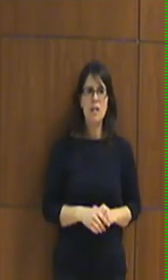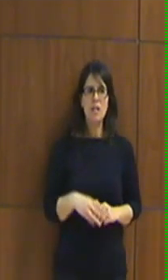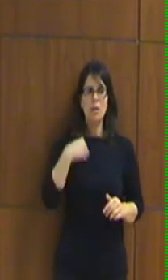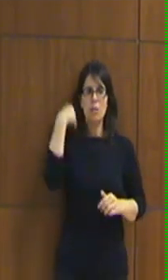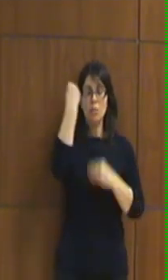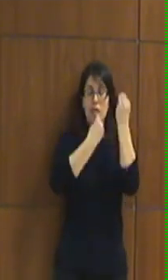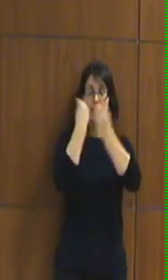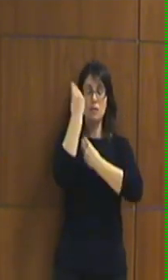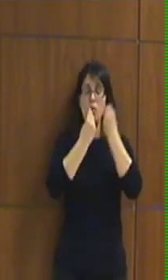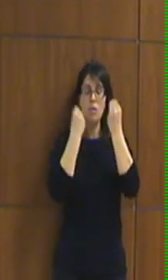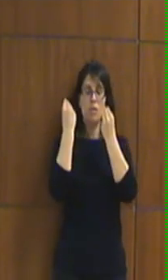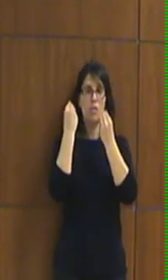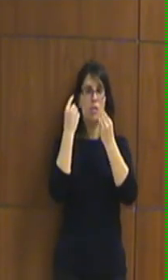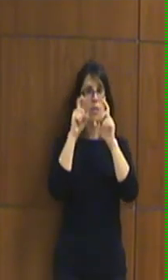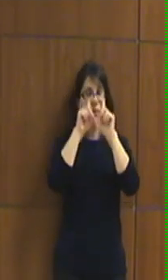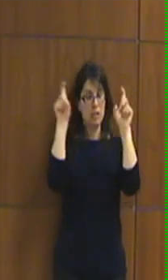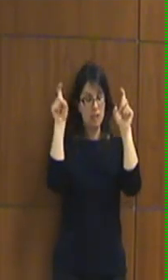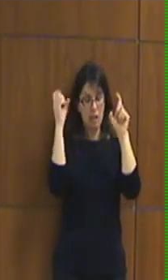de volcarse más